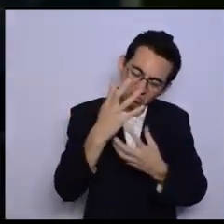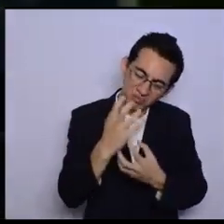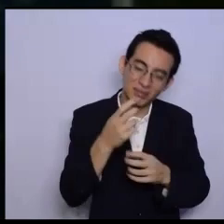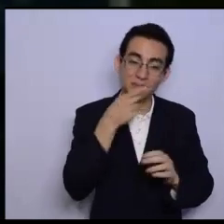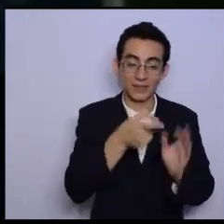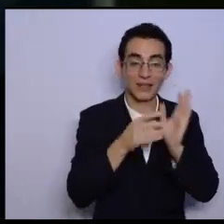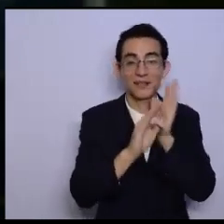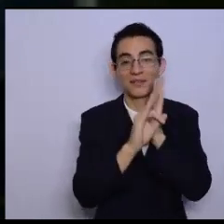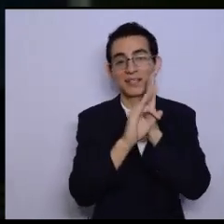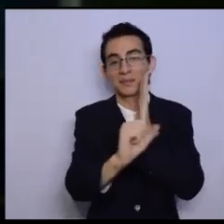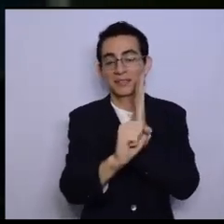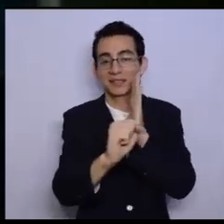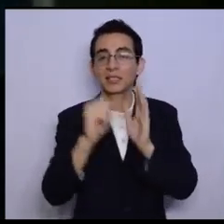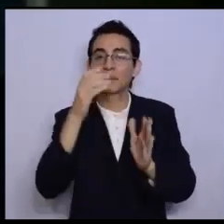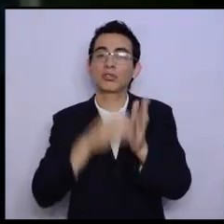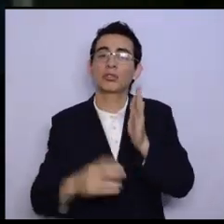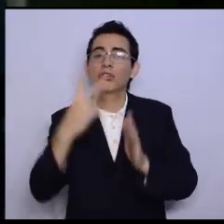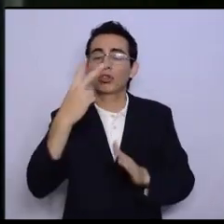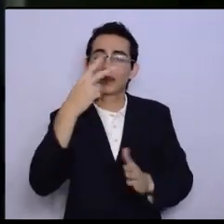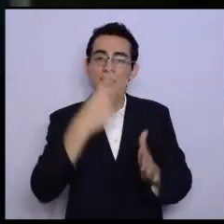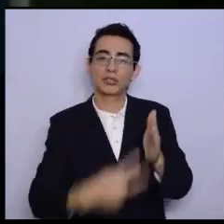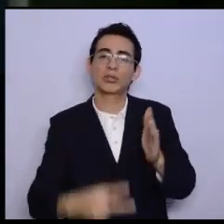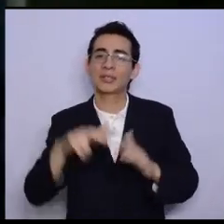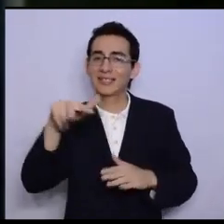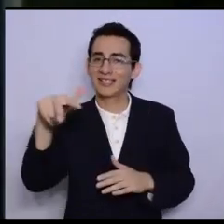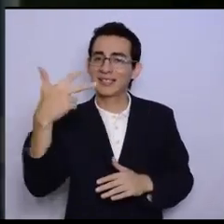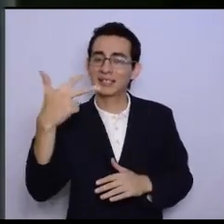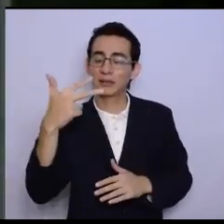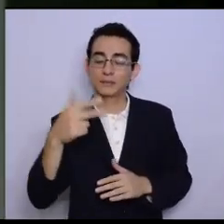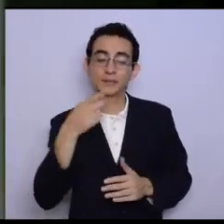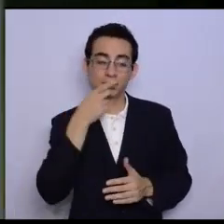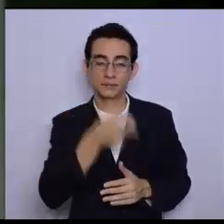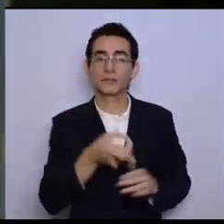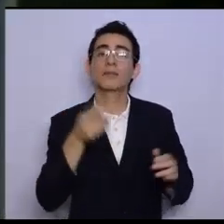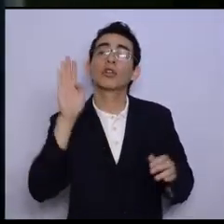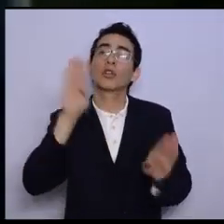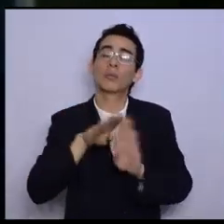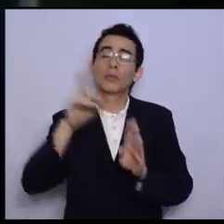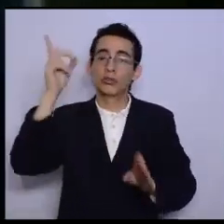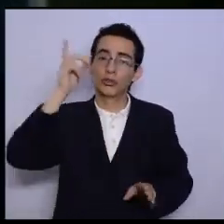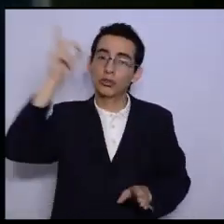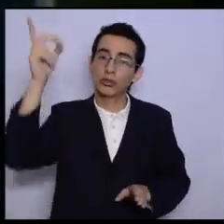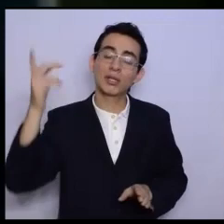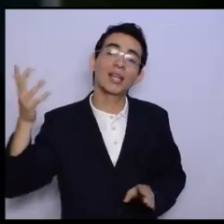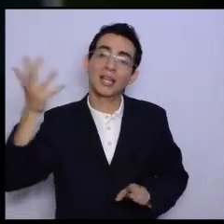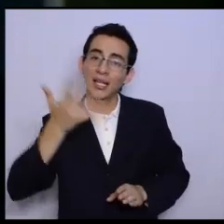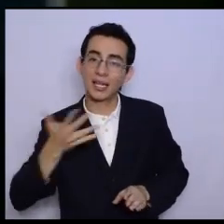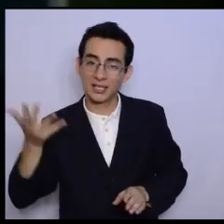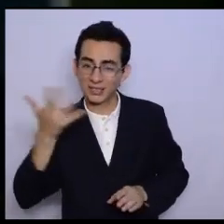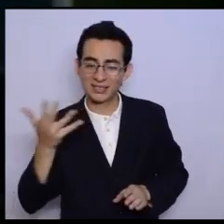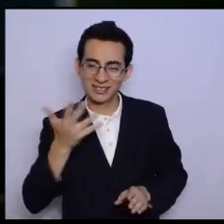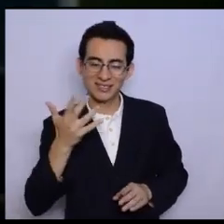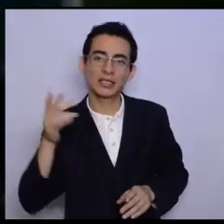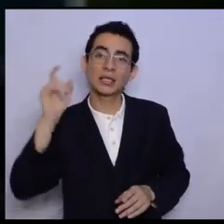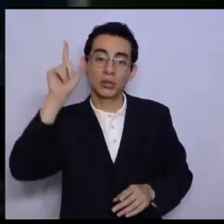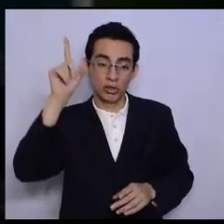porque Dios es el que en vosotros produce así el querer como el hacer por su buena voluntad.